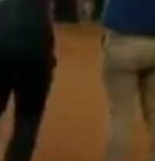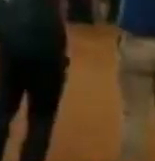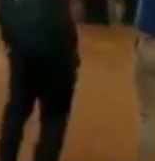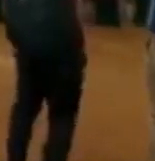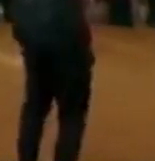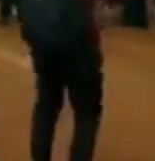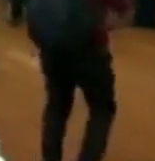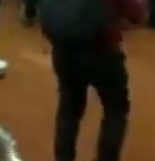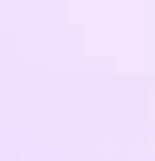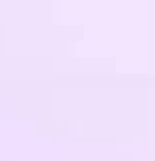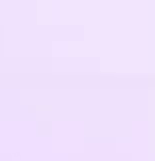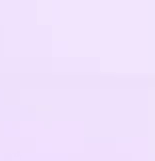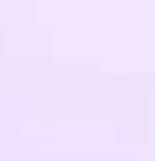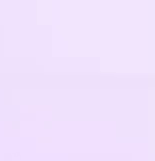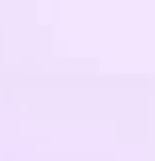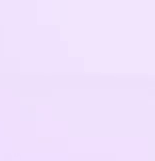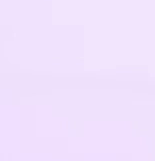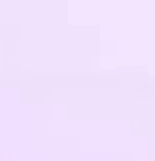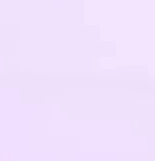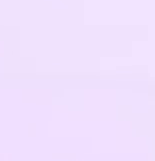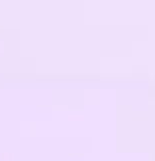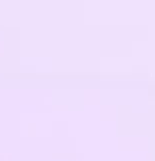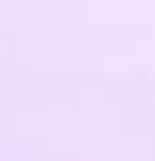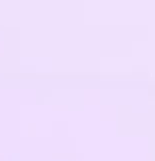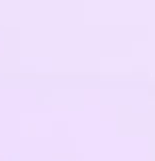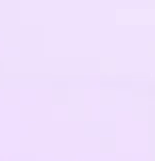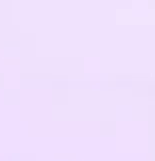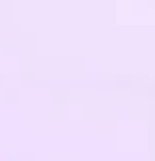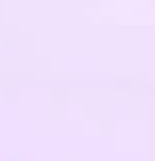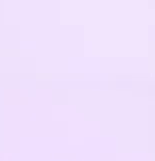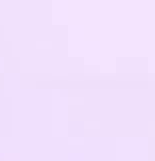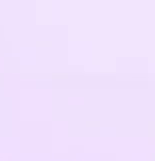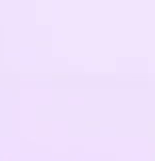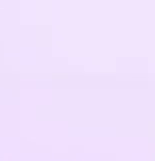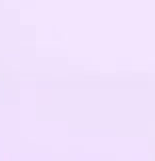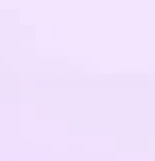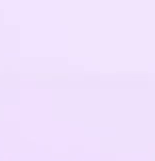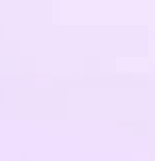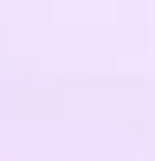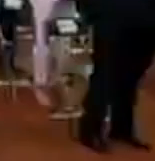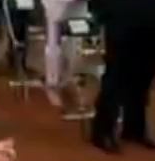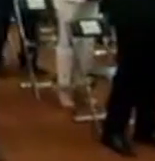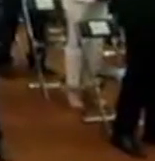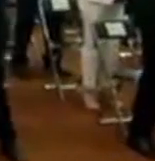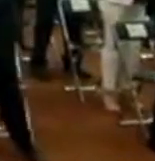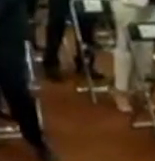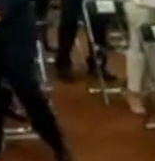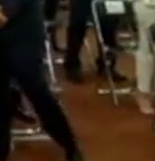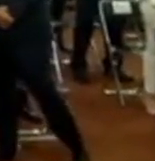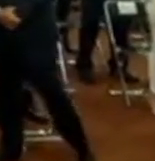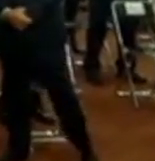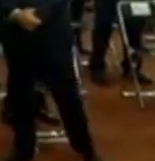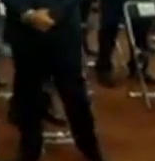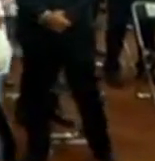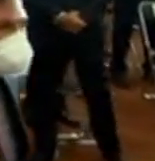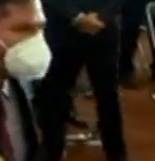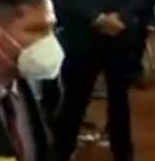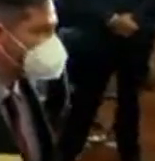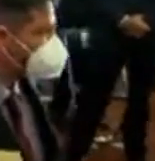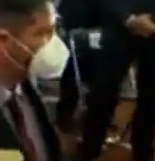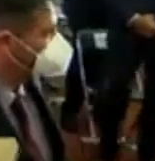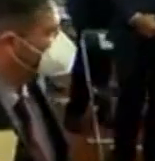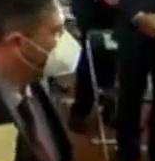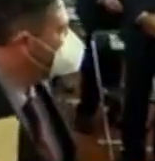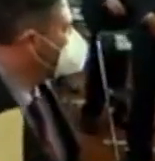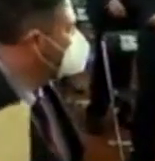años. Su formación académica inició en la primaria María W. López, posteriormente cursó la secundaria en la escuela Benito